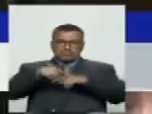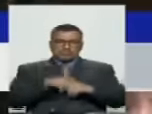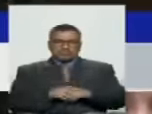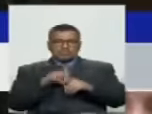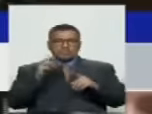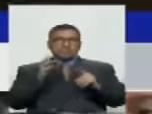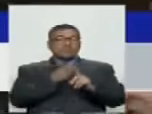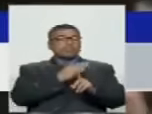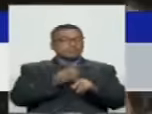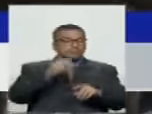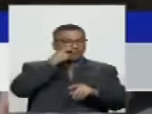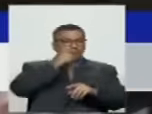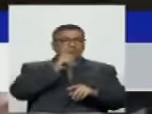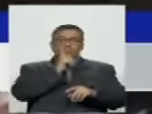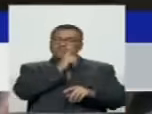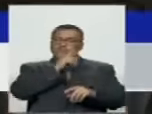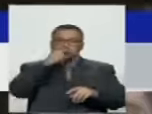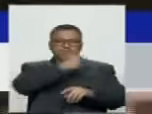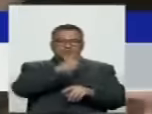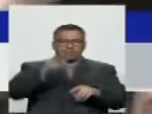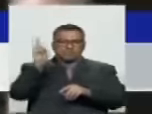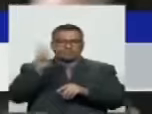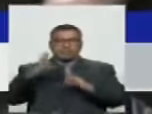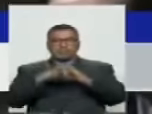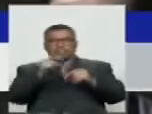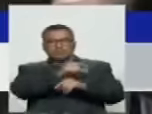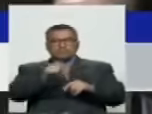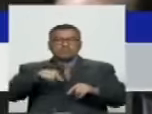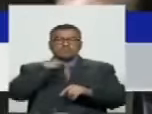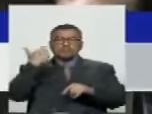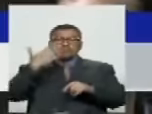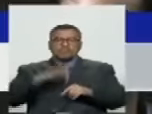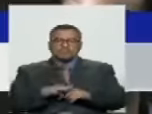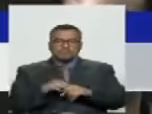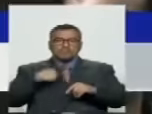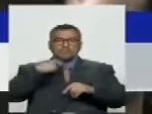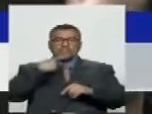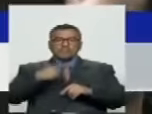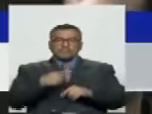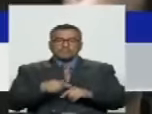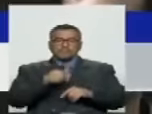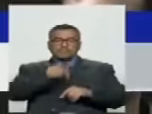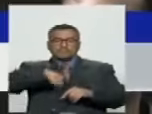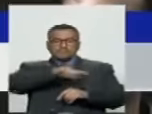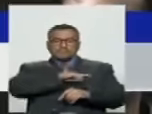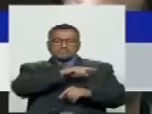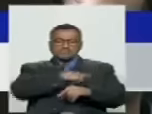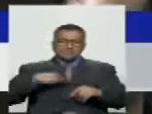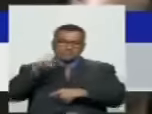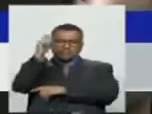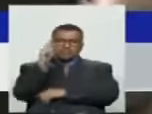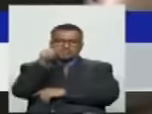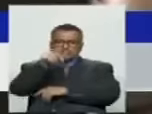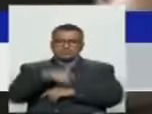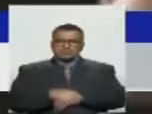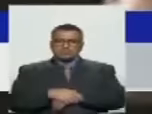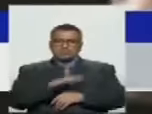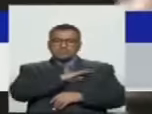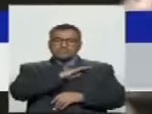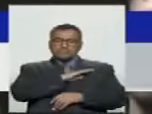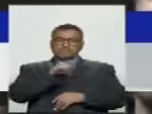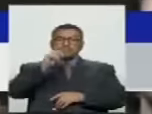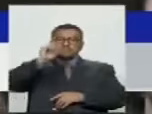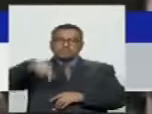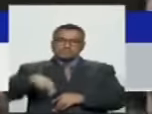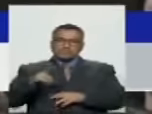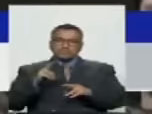en nombre del pueblo venezolano, de todas las víctimas que mencionó nuestro querido diputado Villapol, y en mío propio